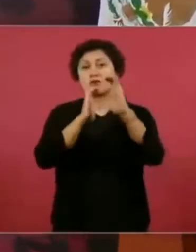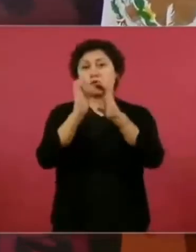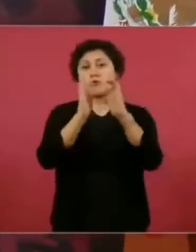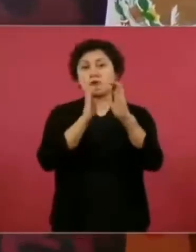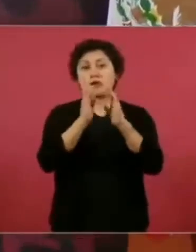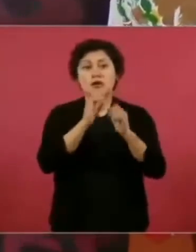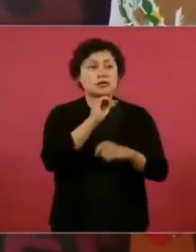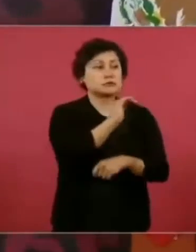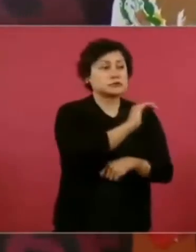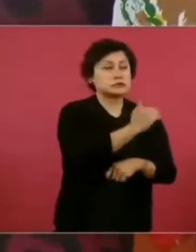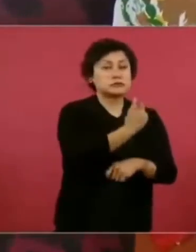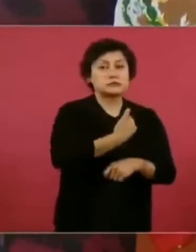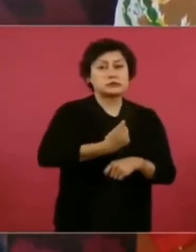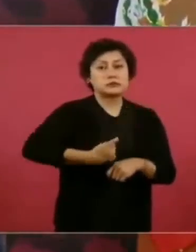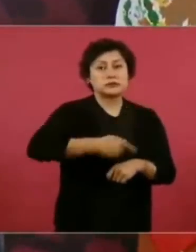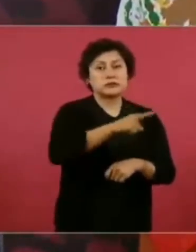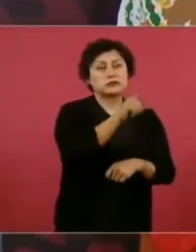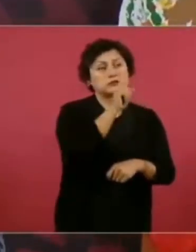quisiera que